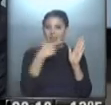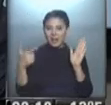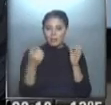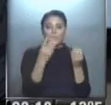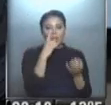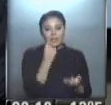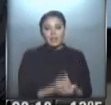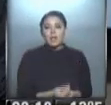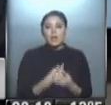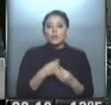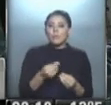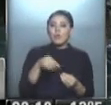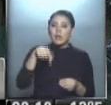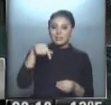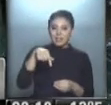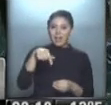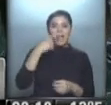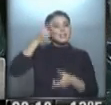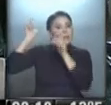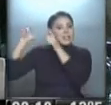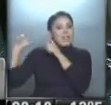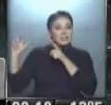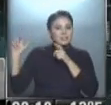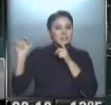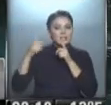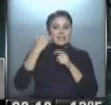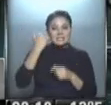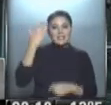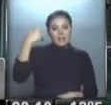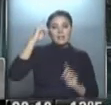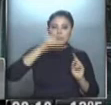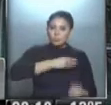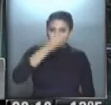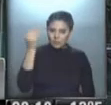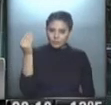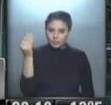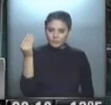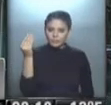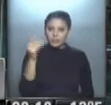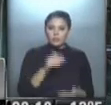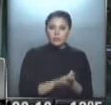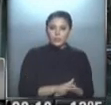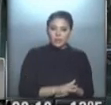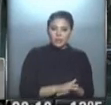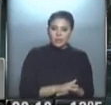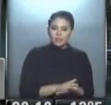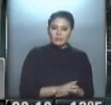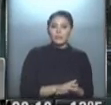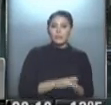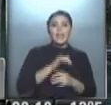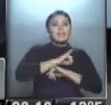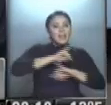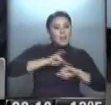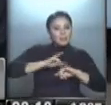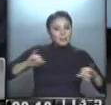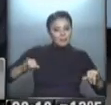bueno como resultó esta experiencia hay adentro de tantas que ya se han hecho no en base a la campaña